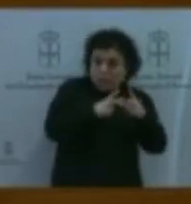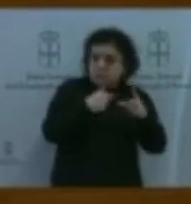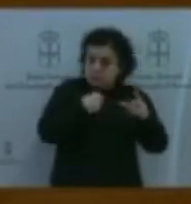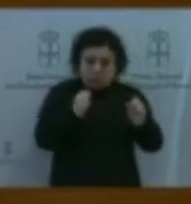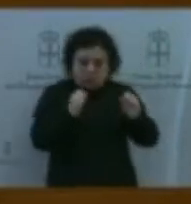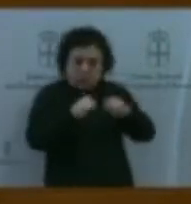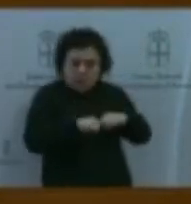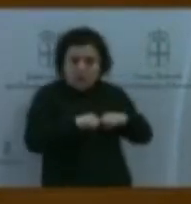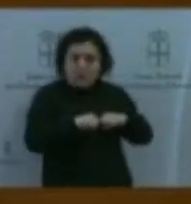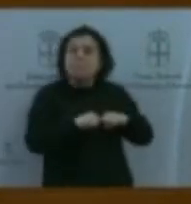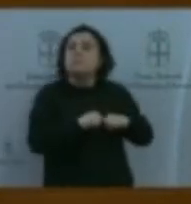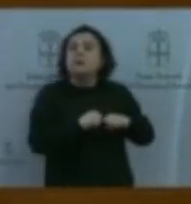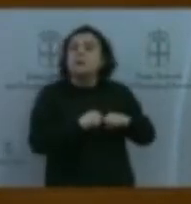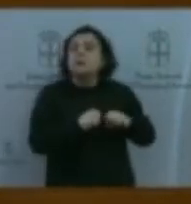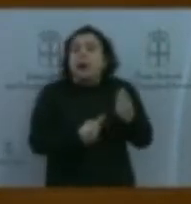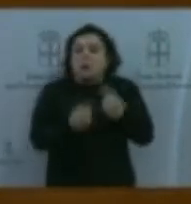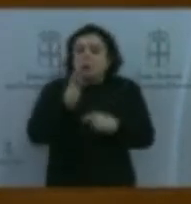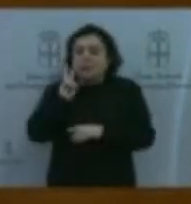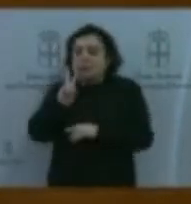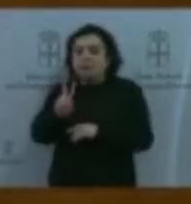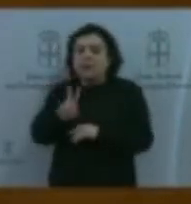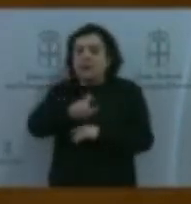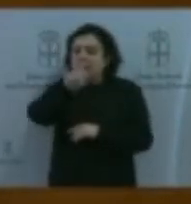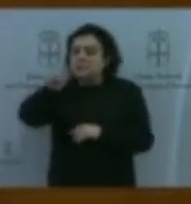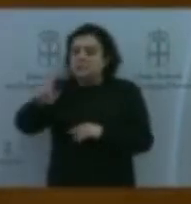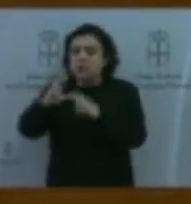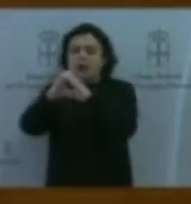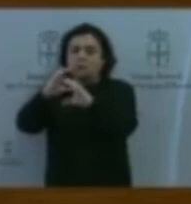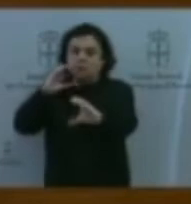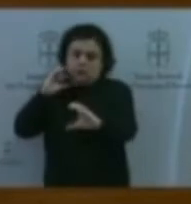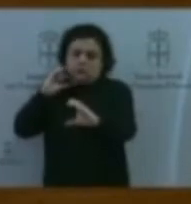de aglomeraciones en autobuses o aglomeraciones como el